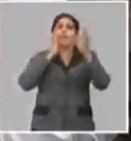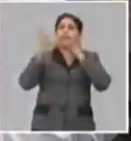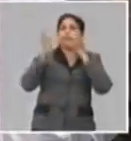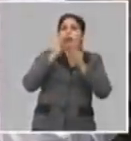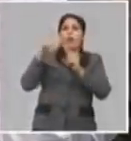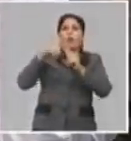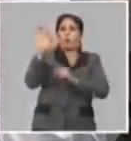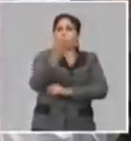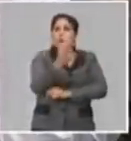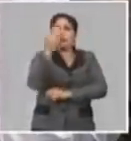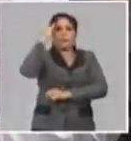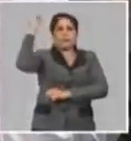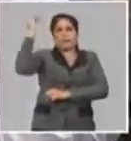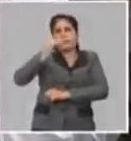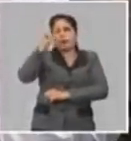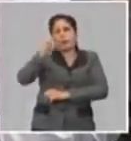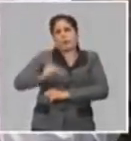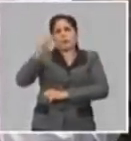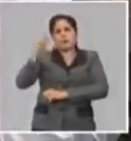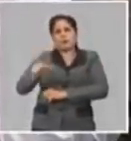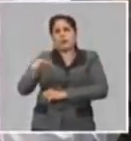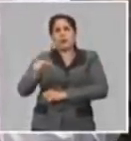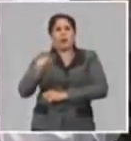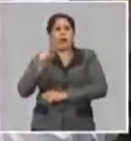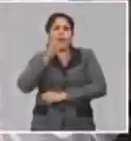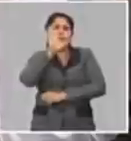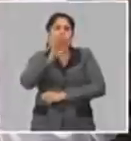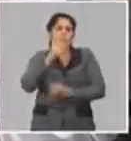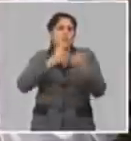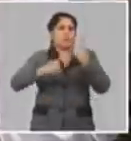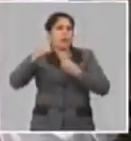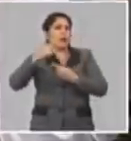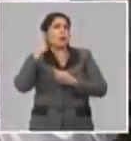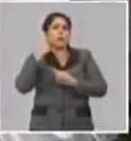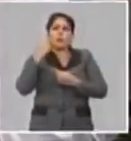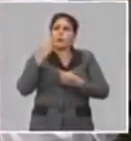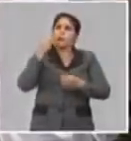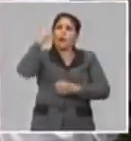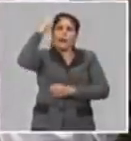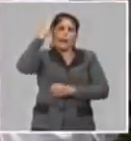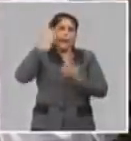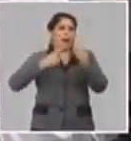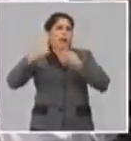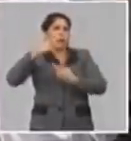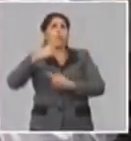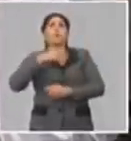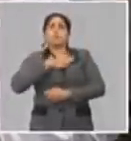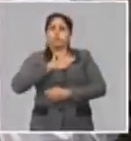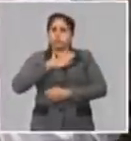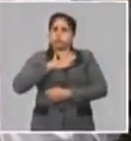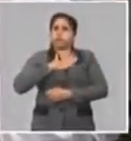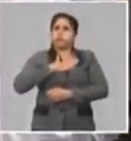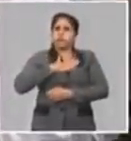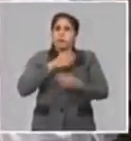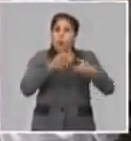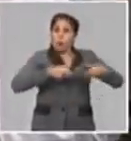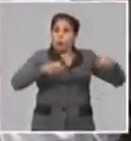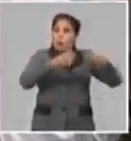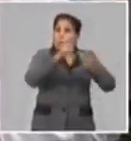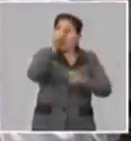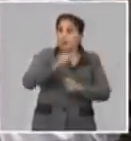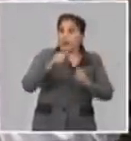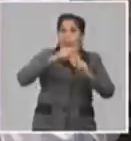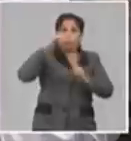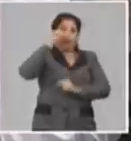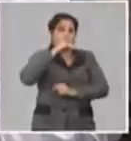sabemos los estados de opiniones que hay. Hemos estado interactuando con la academia, tenemos consejos técnicos asesores funcionando,